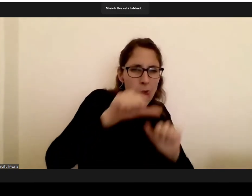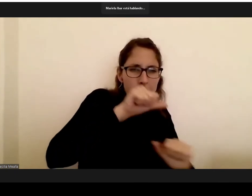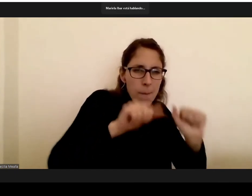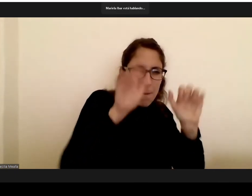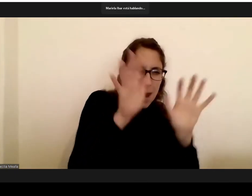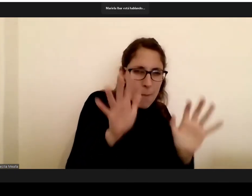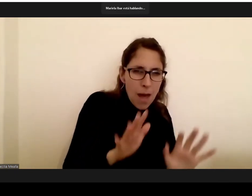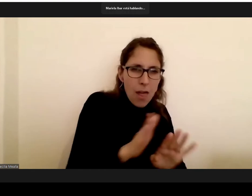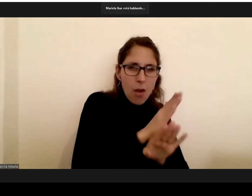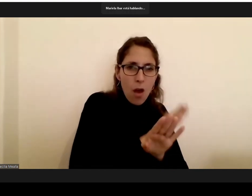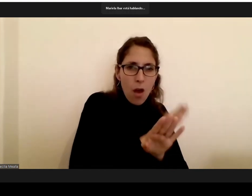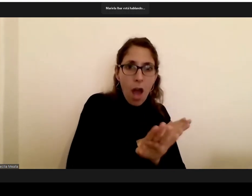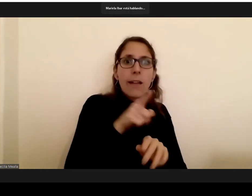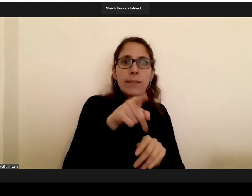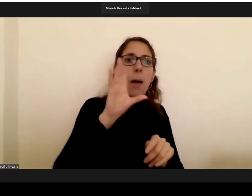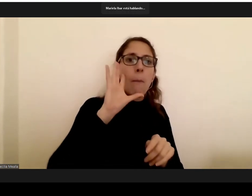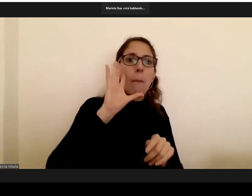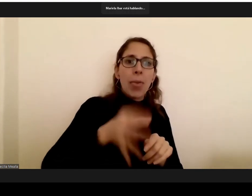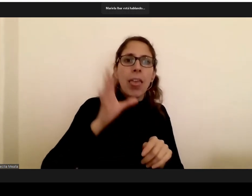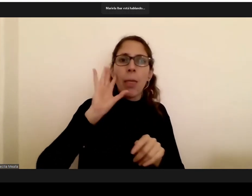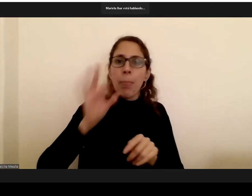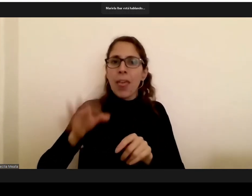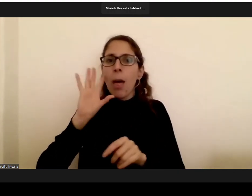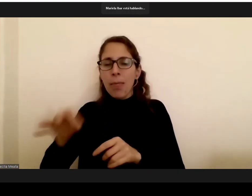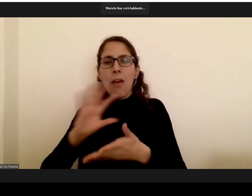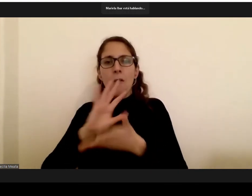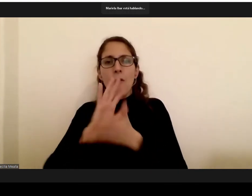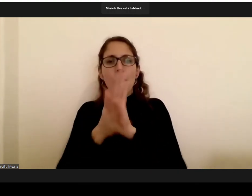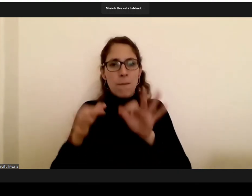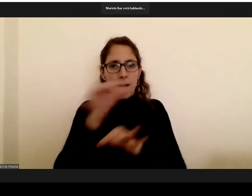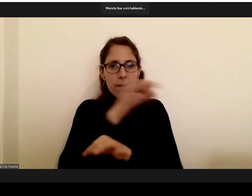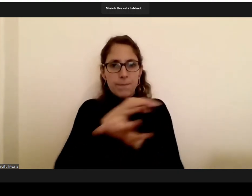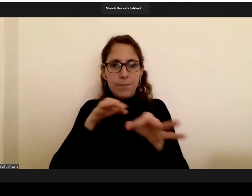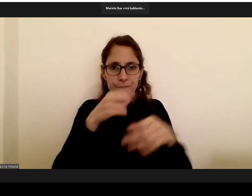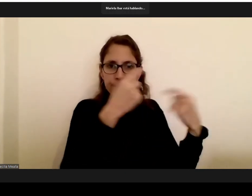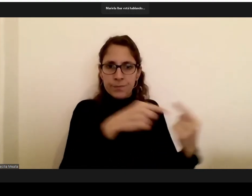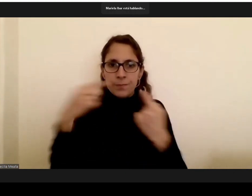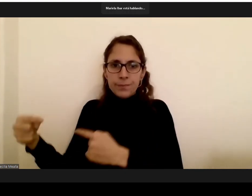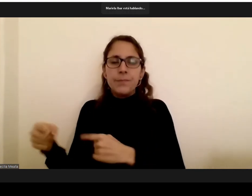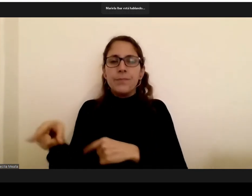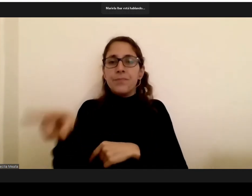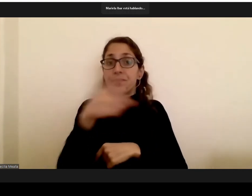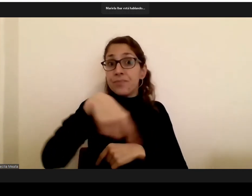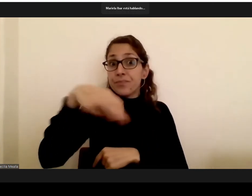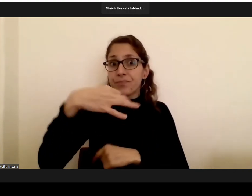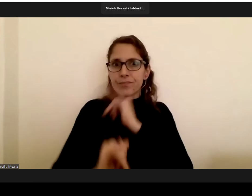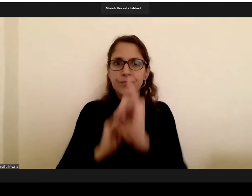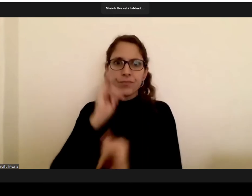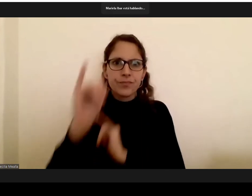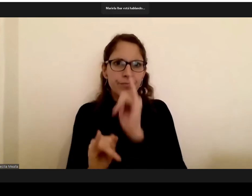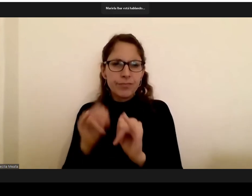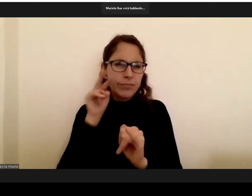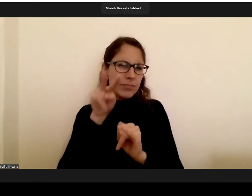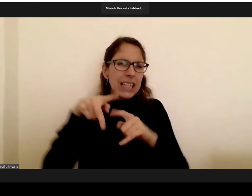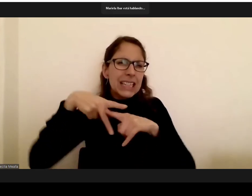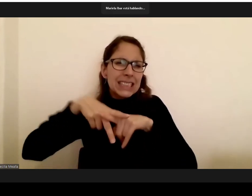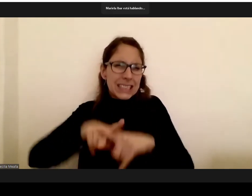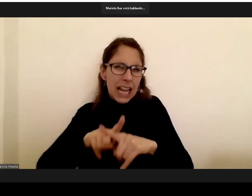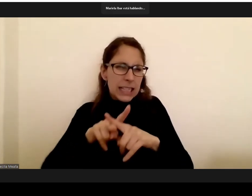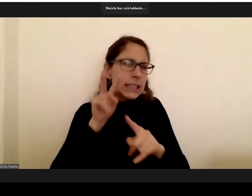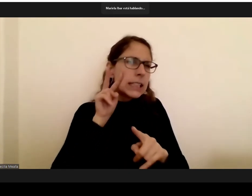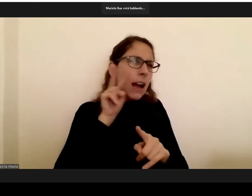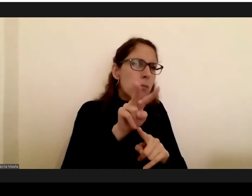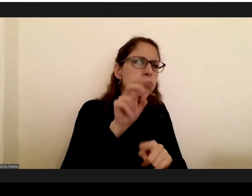diversas estructuras bacterianas. Entonces tienen que indicar qué tipo de técnicas se utilizan para observar las estructuras en cada